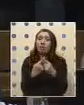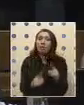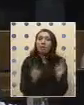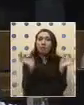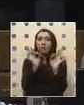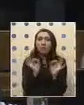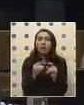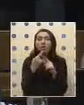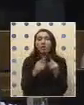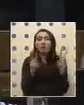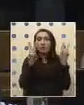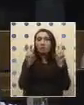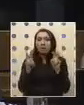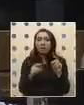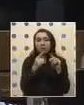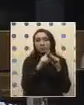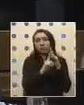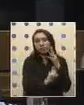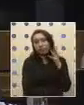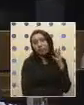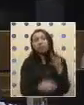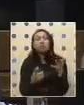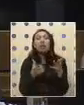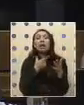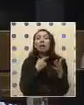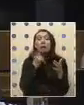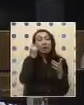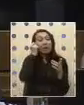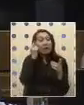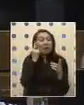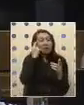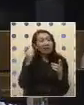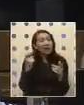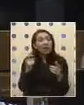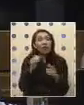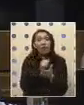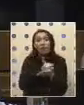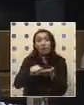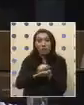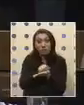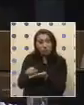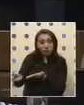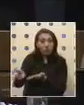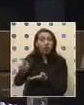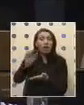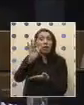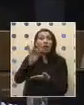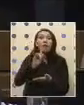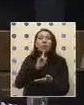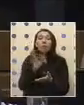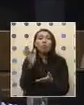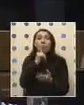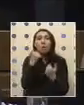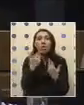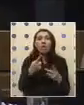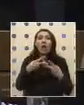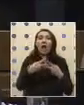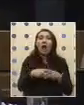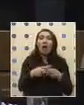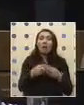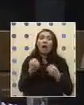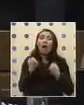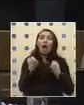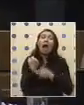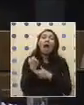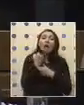para referirse a los distintos temas. Pero creemos que la eliminación del FUT, acompañada de no dar herramientas para ayudar